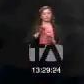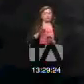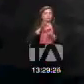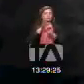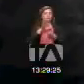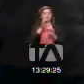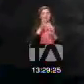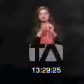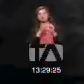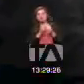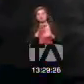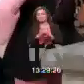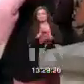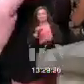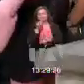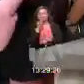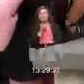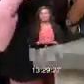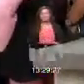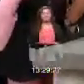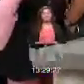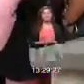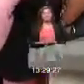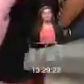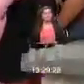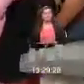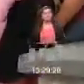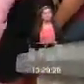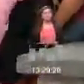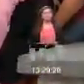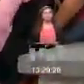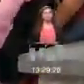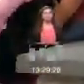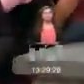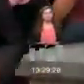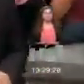indicar faltas y responsabilidades. En Quito, María Gracia Acosta, 24 horas.